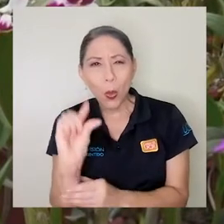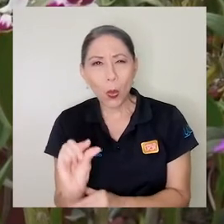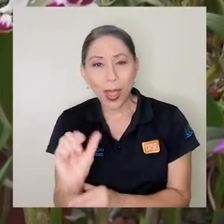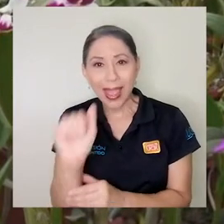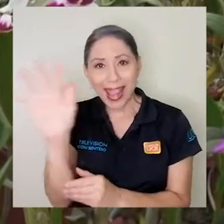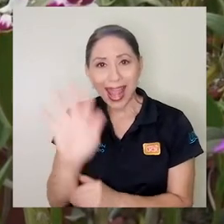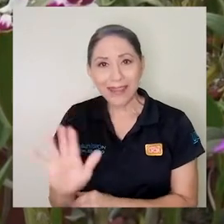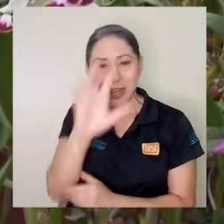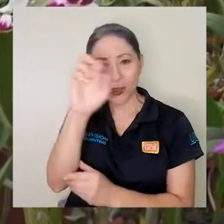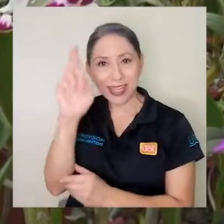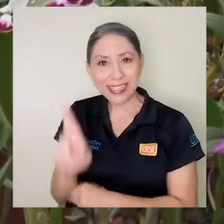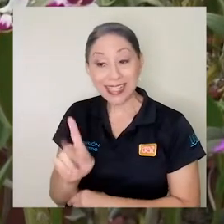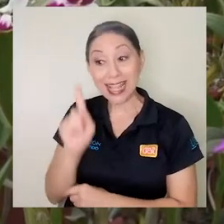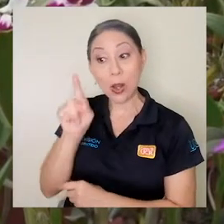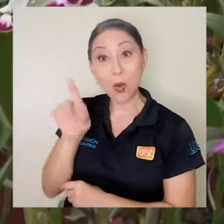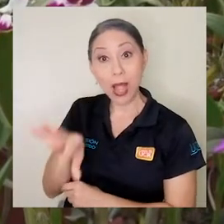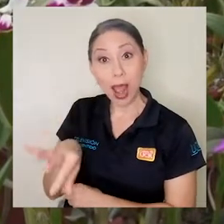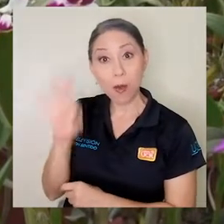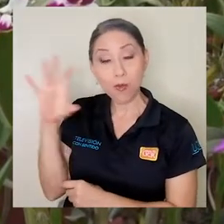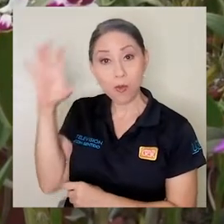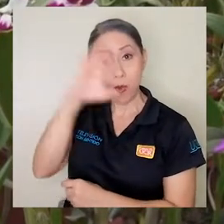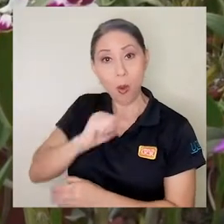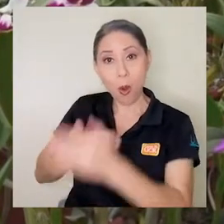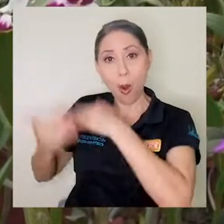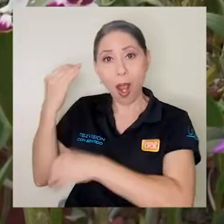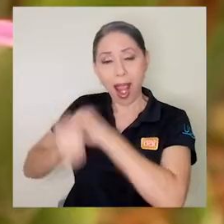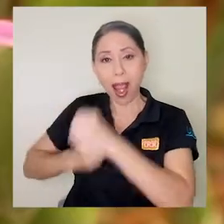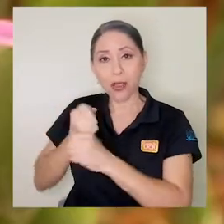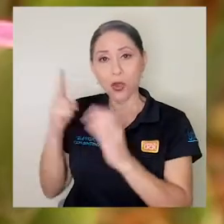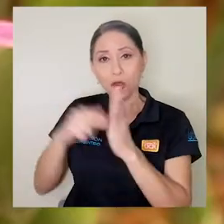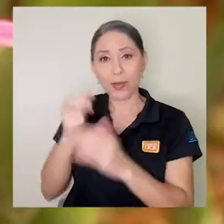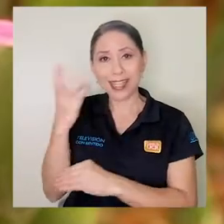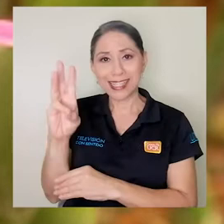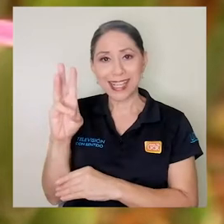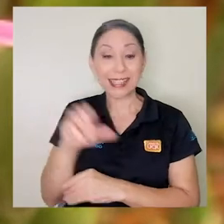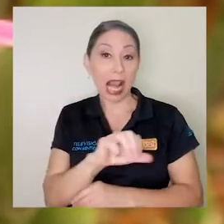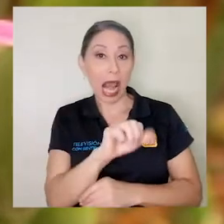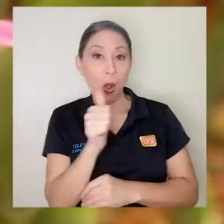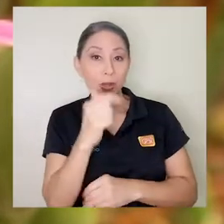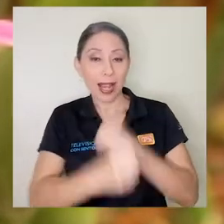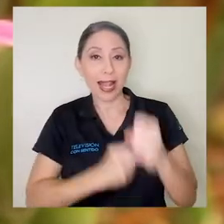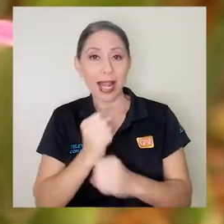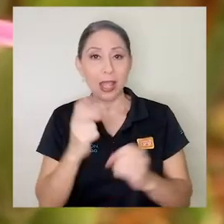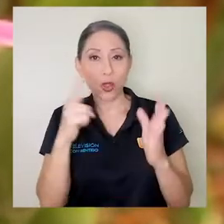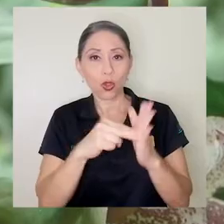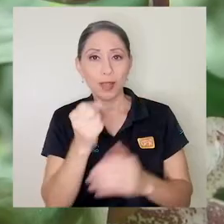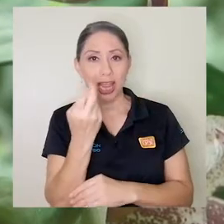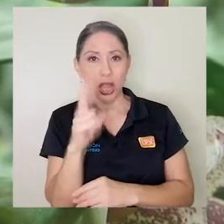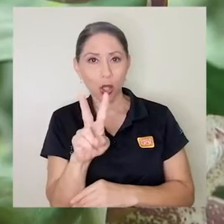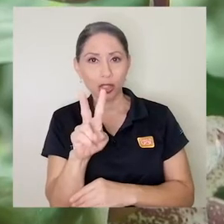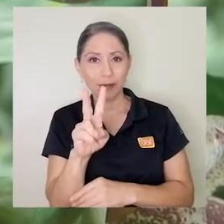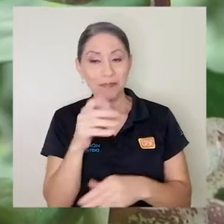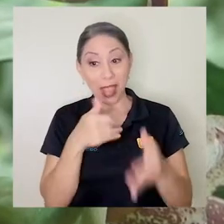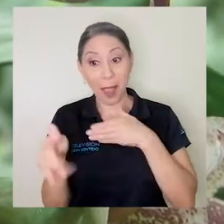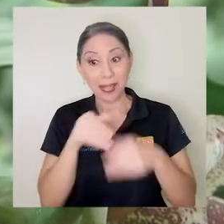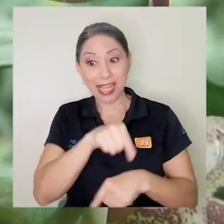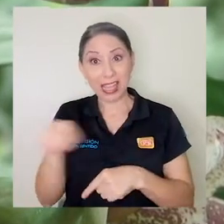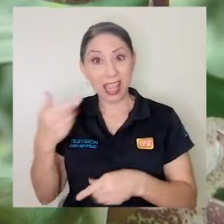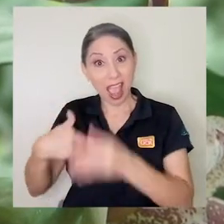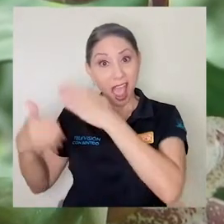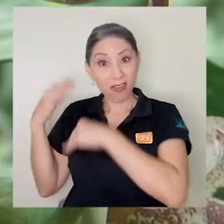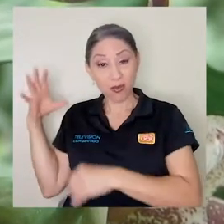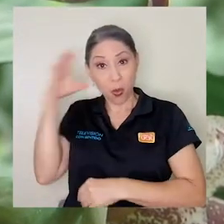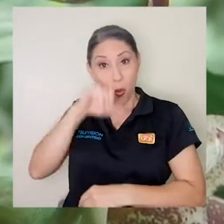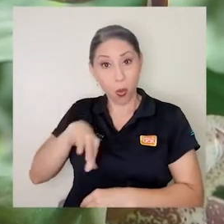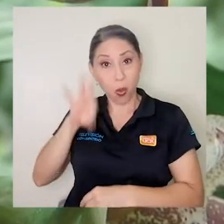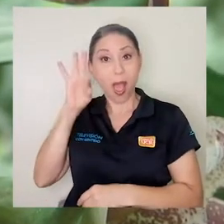costarricense. Una de ellas fue recolectada en el 2016 y la otra en el año 2012. A pesar de esto, fue hasta